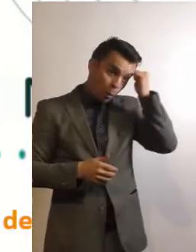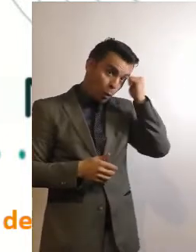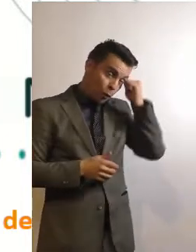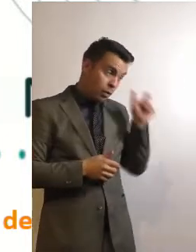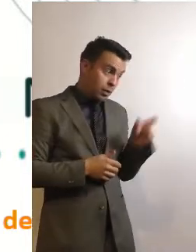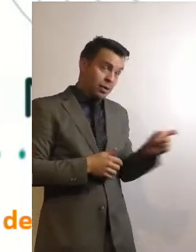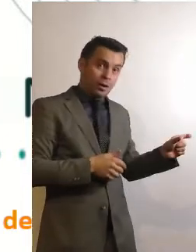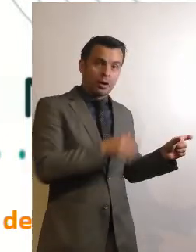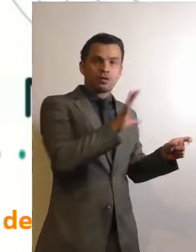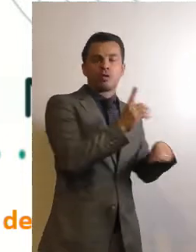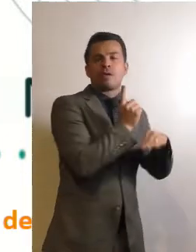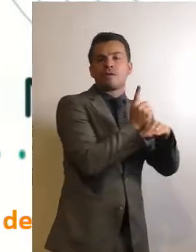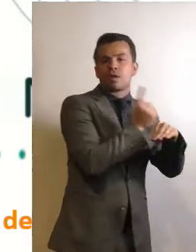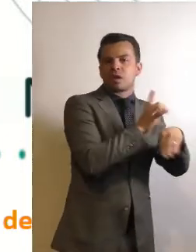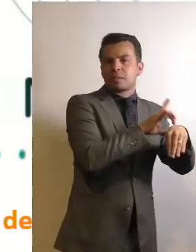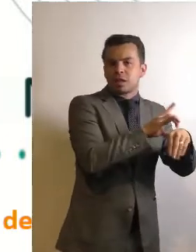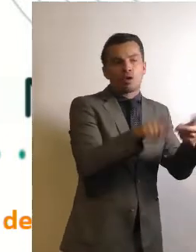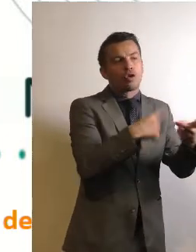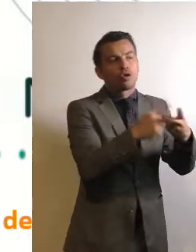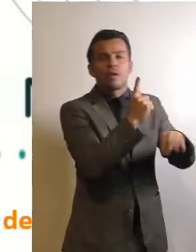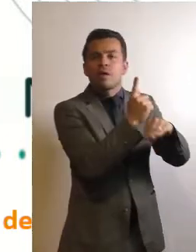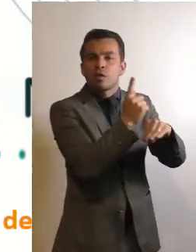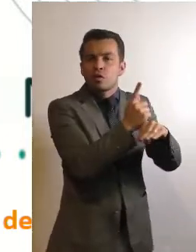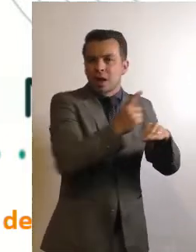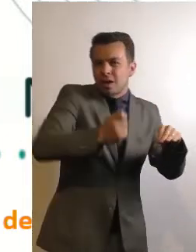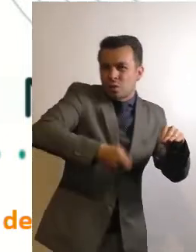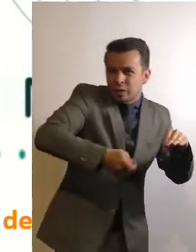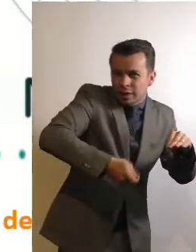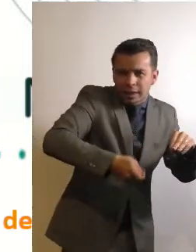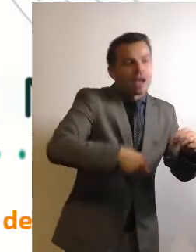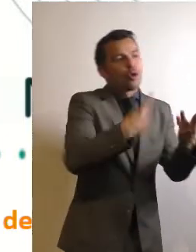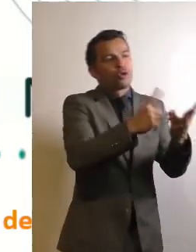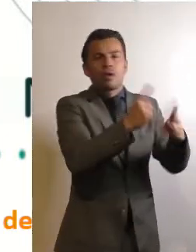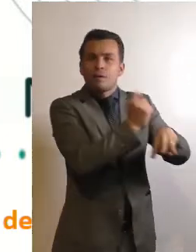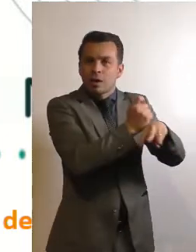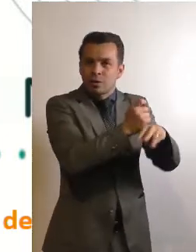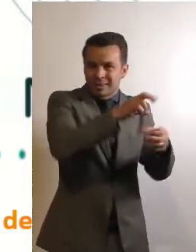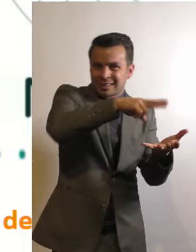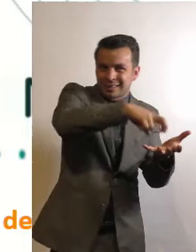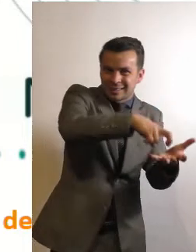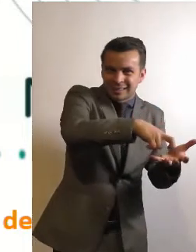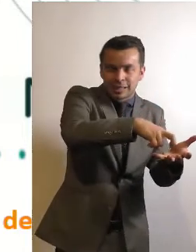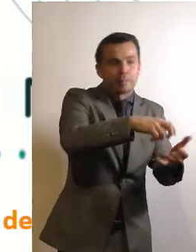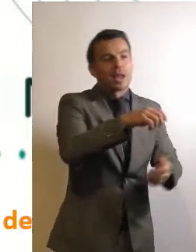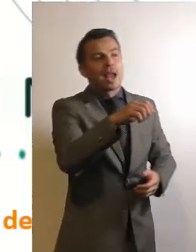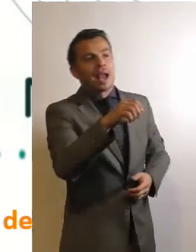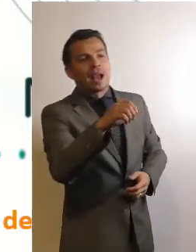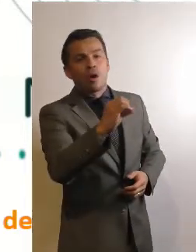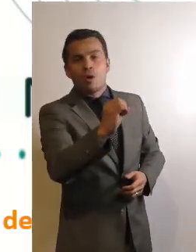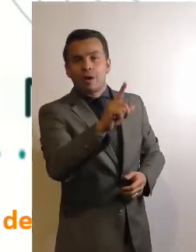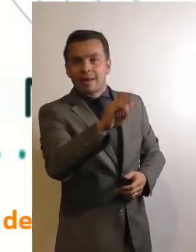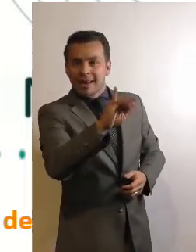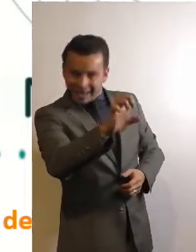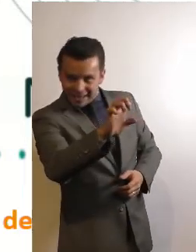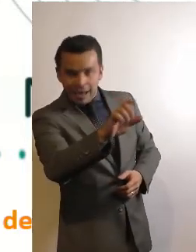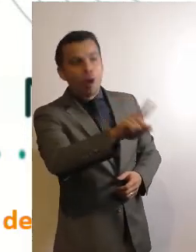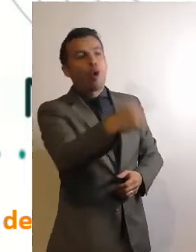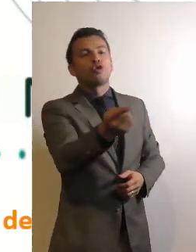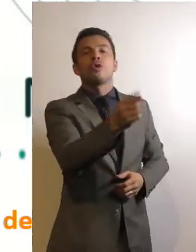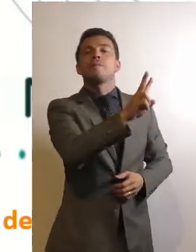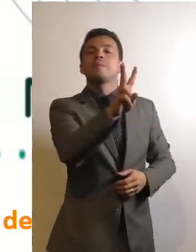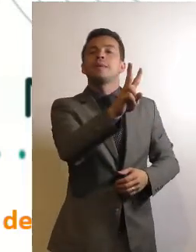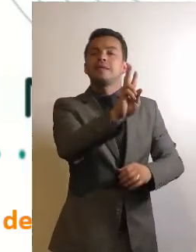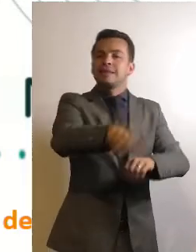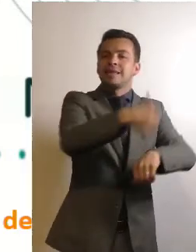Medicina, de la Facultad de Ciencias Jurídicas y Políticas, de la Facultad de Ciencias, de la OLIE y de la Vicerrectoría de